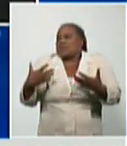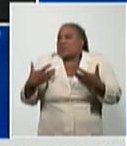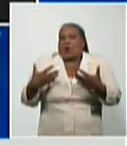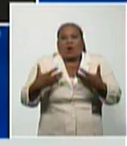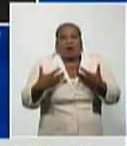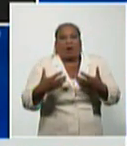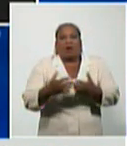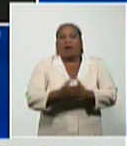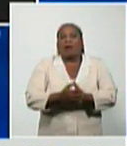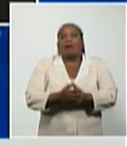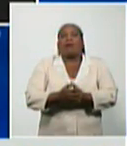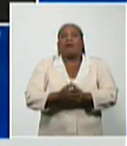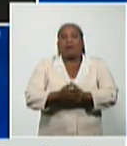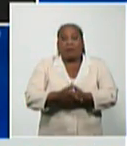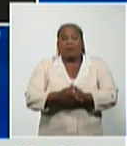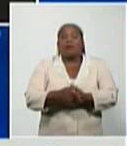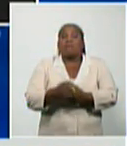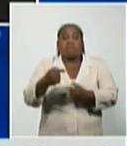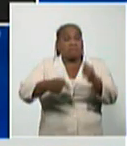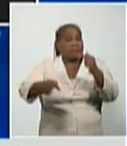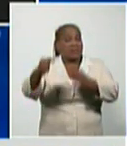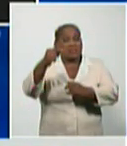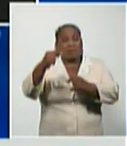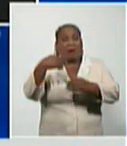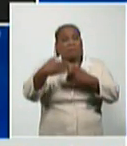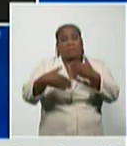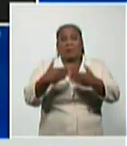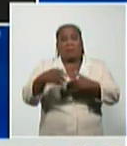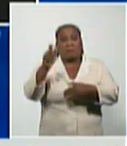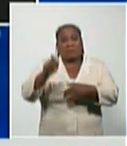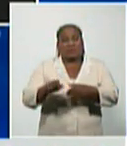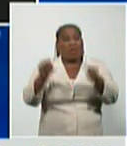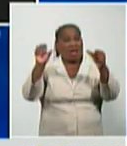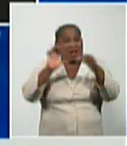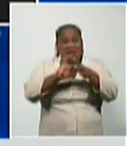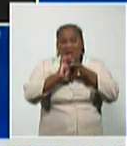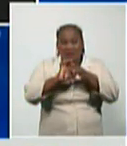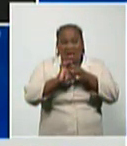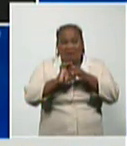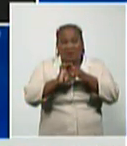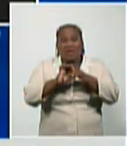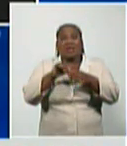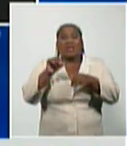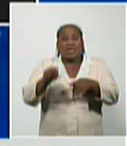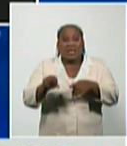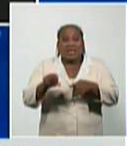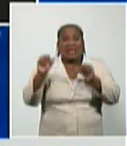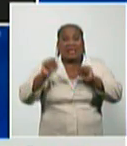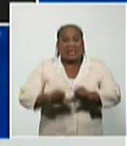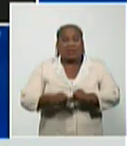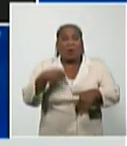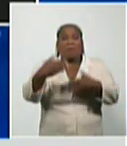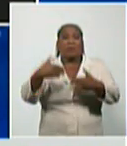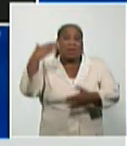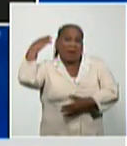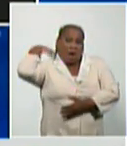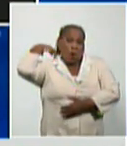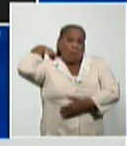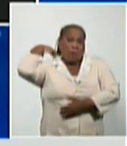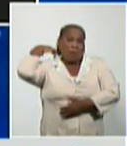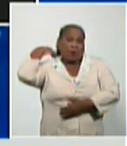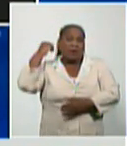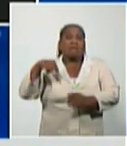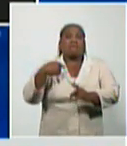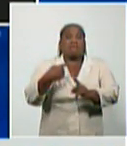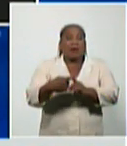secuela a corto plazo en pacientes graves y críticos es el daño pulmonar, seguido del daño renal y el